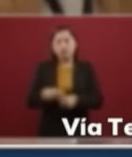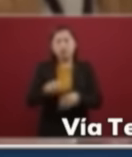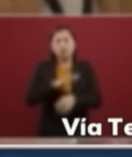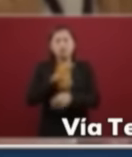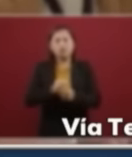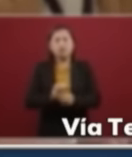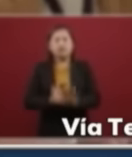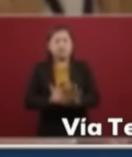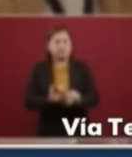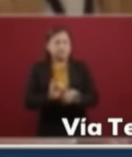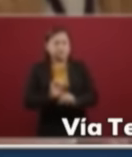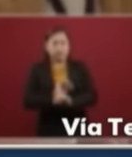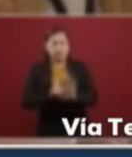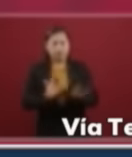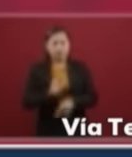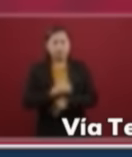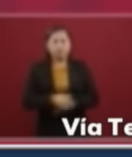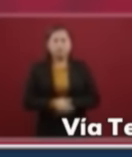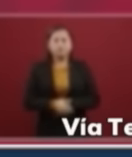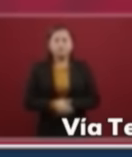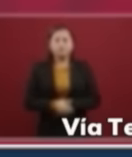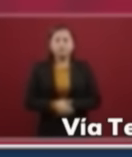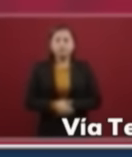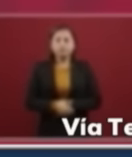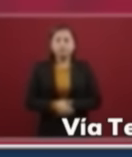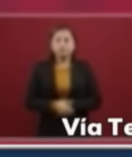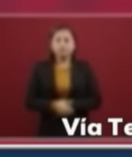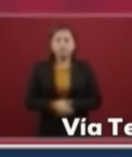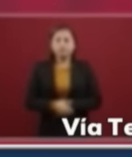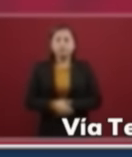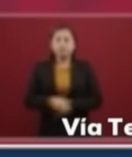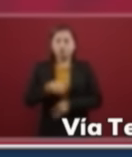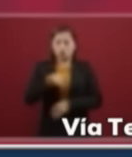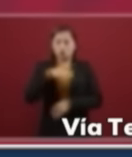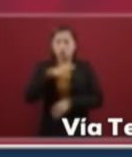su dedo te apunte, porque diga tú, haces la pregunta. Y